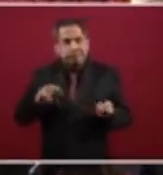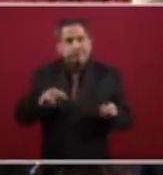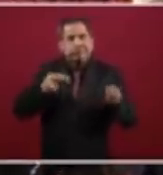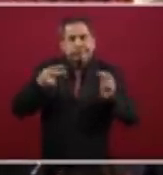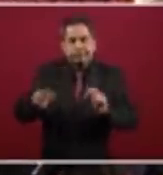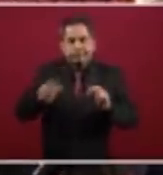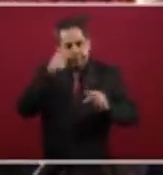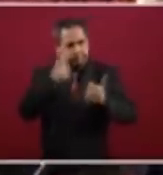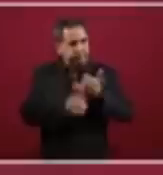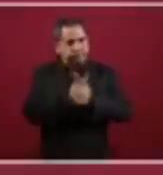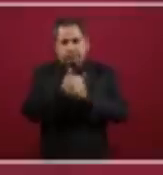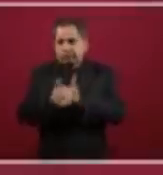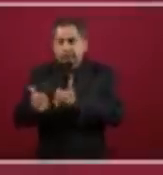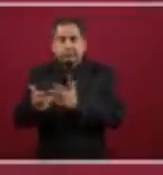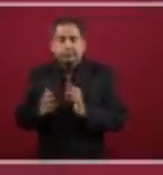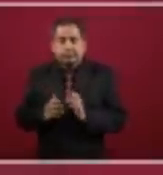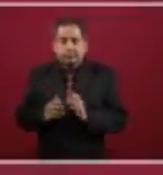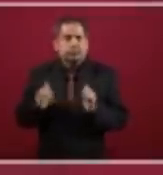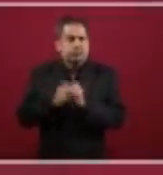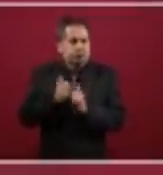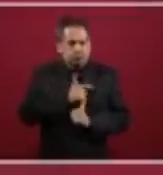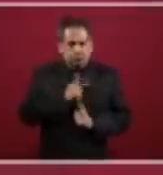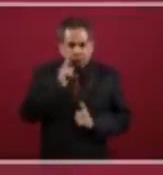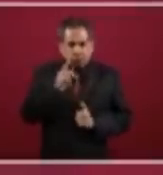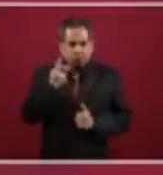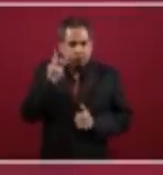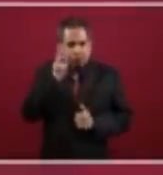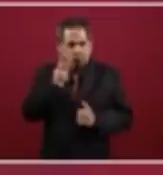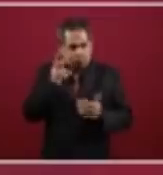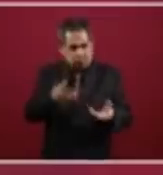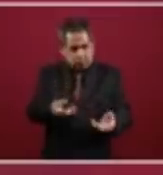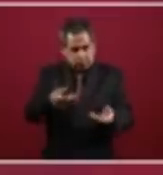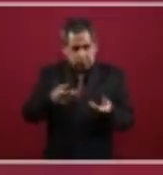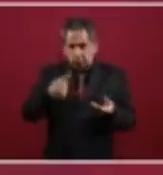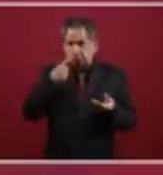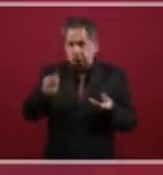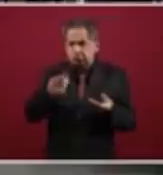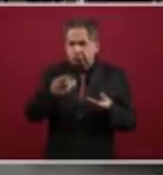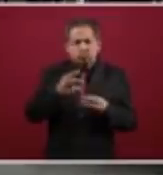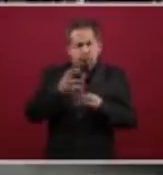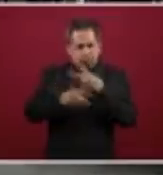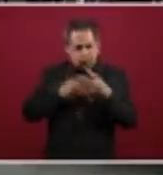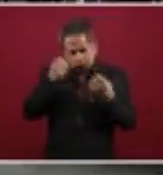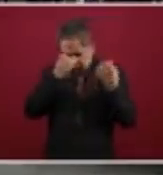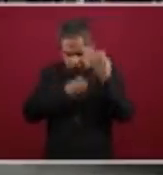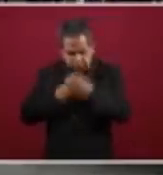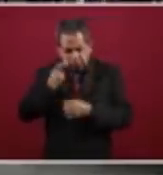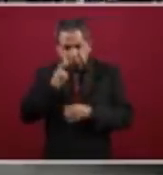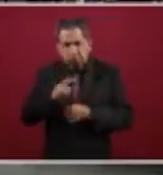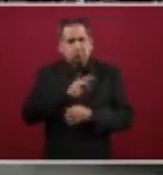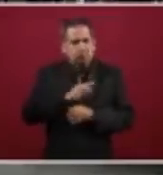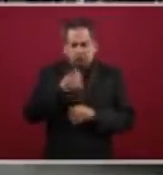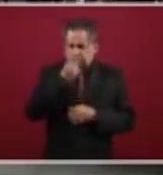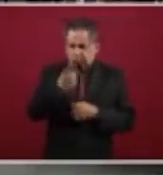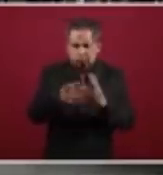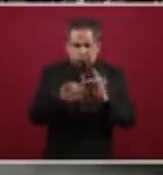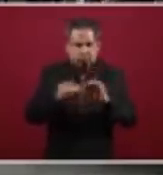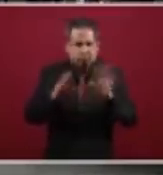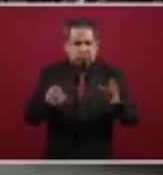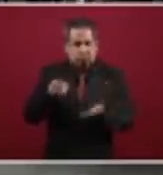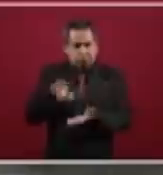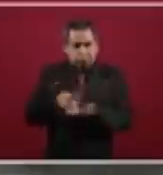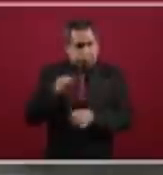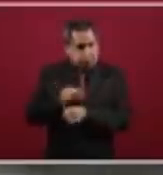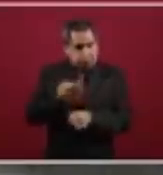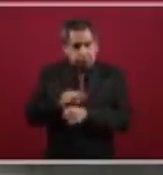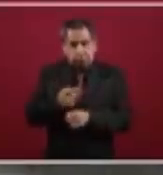realmente a competencia. Con todo gusto, si usted tiene alguna denuncia, la revisamos con todo gusto, pero sí le puedo decir que en este caso